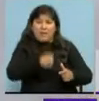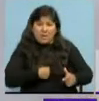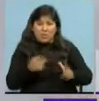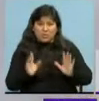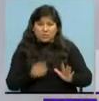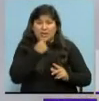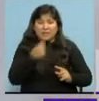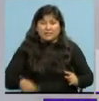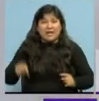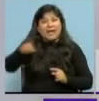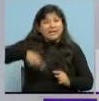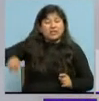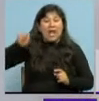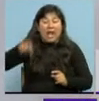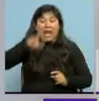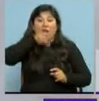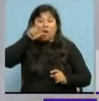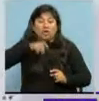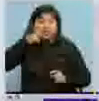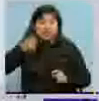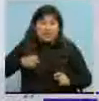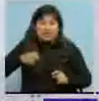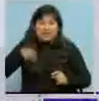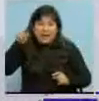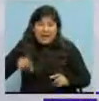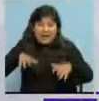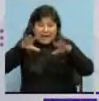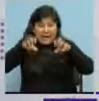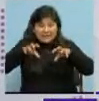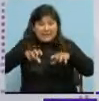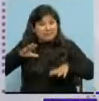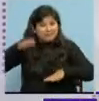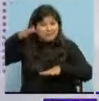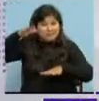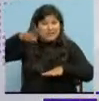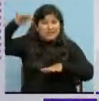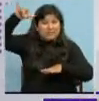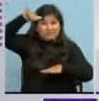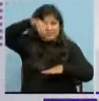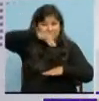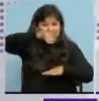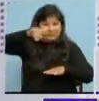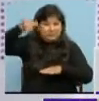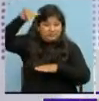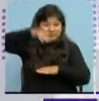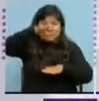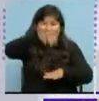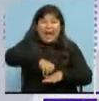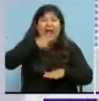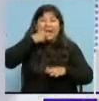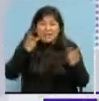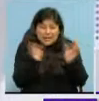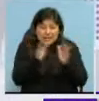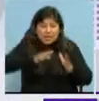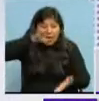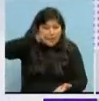con con sus garras al animalito chico y esto es así pues es reunir a todo el águila